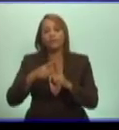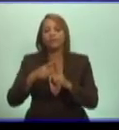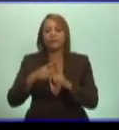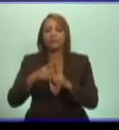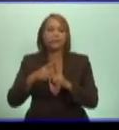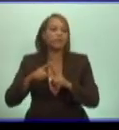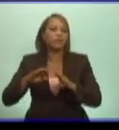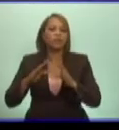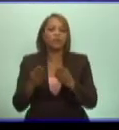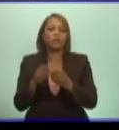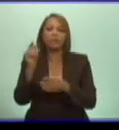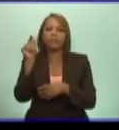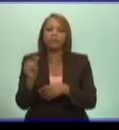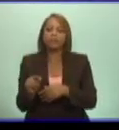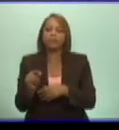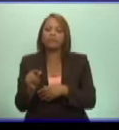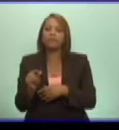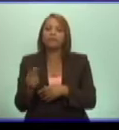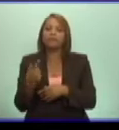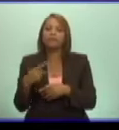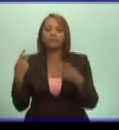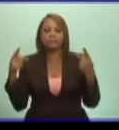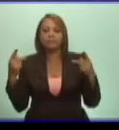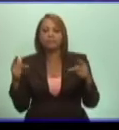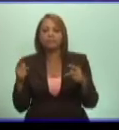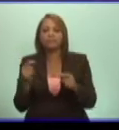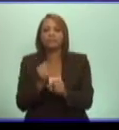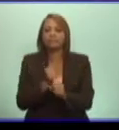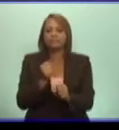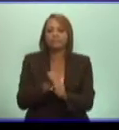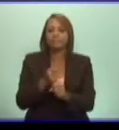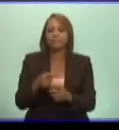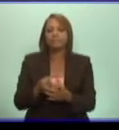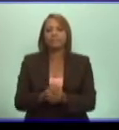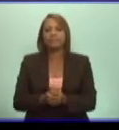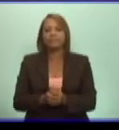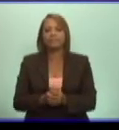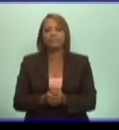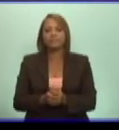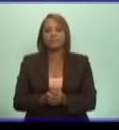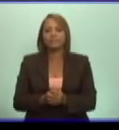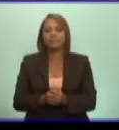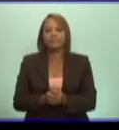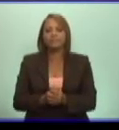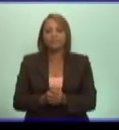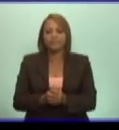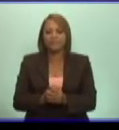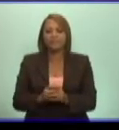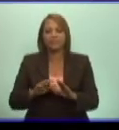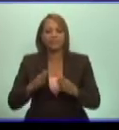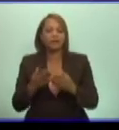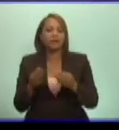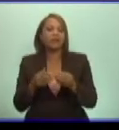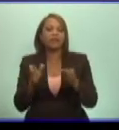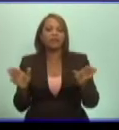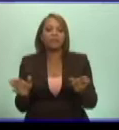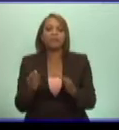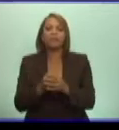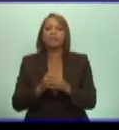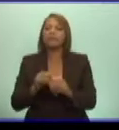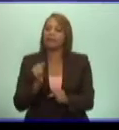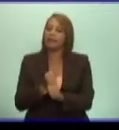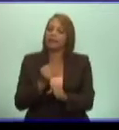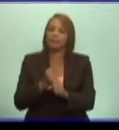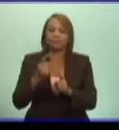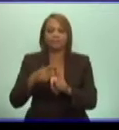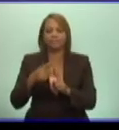personal especializado de aquí de nuestro canal educativo, que amistosamente nos abrió las puertas para llevar adelante esta tarea.